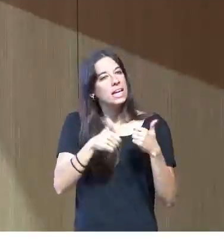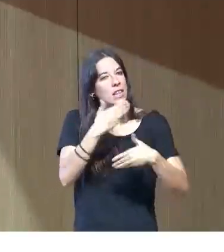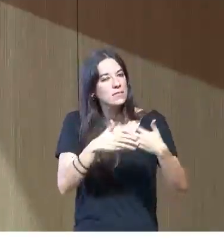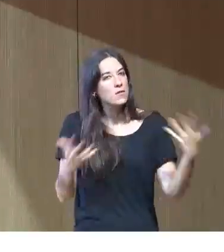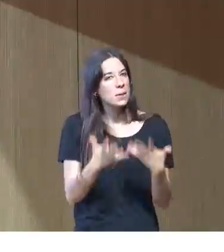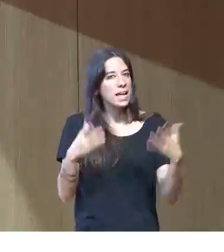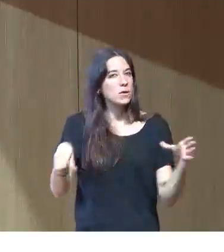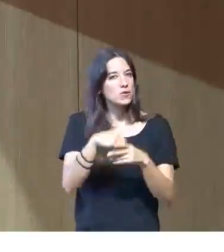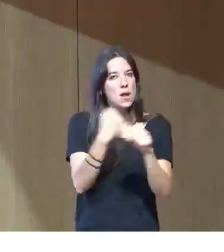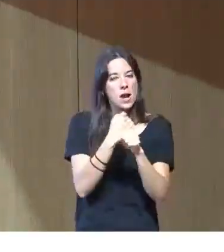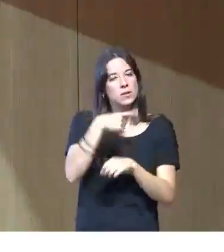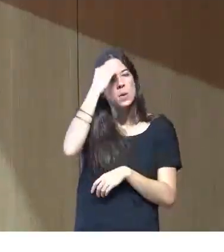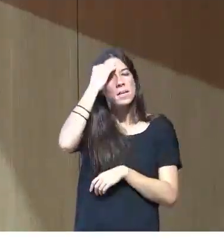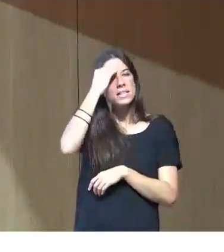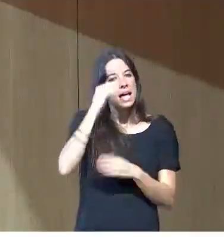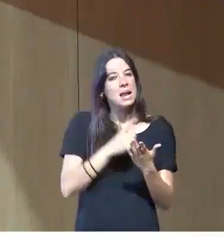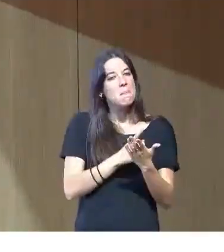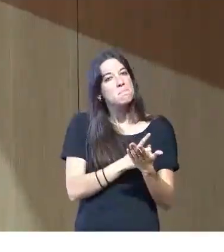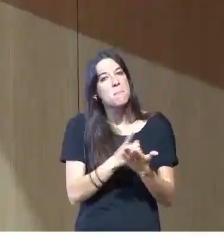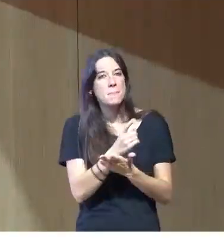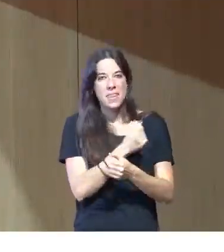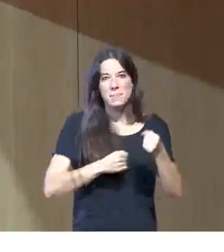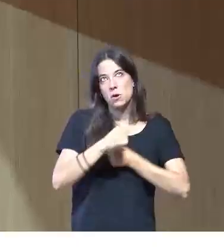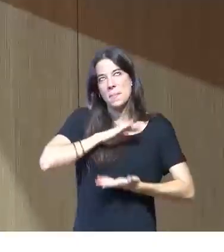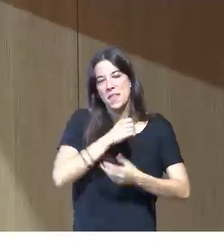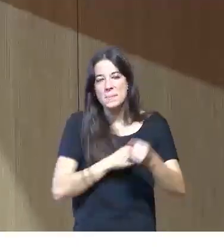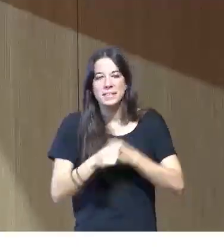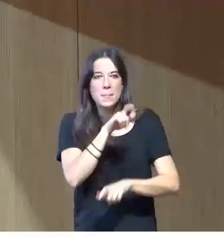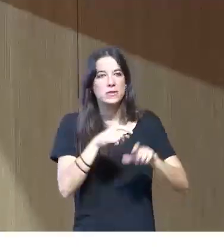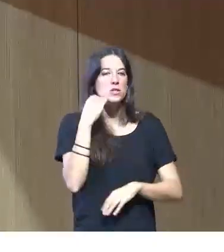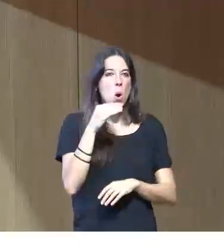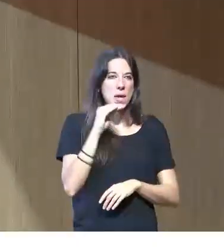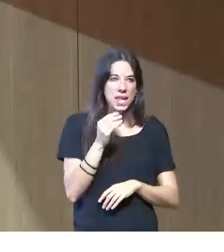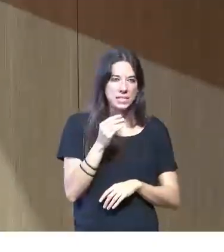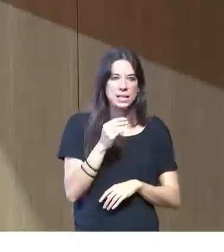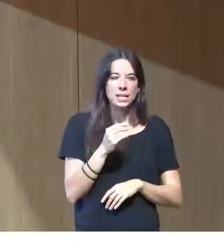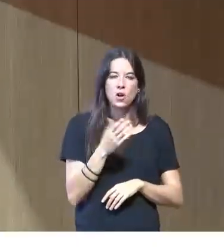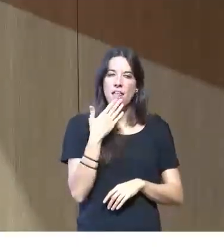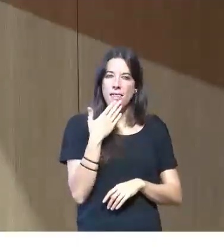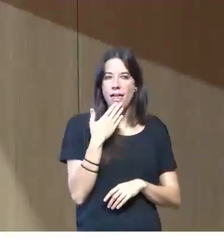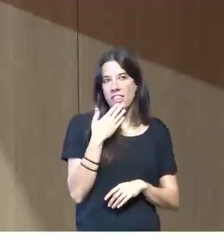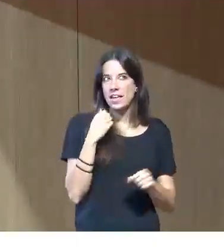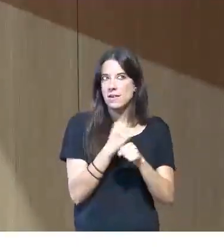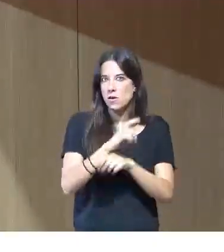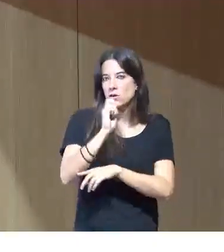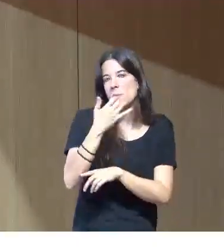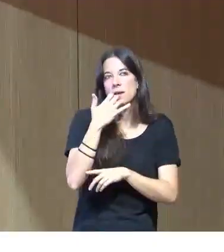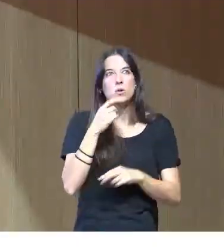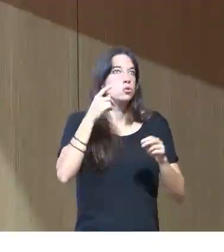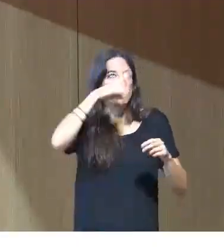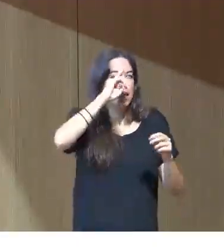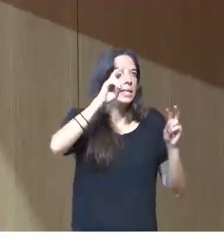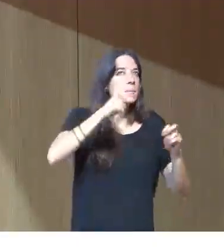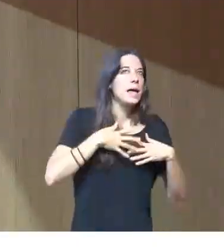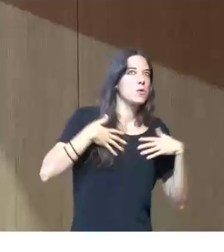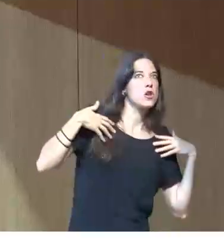que es el mapa de empatía del joven con discapacidad a la hora de abordar la búsqueda activa de empleo yo que sé el aspecto emocional el aspecto cognitivo